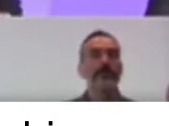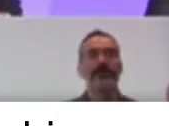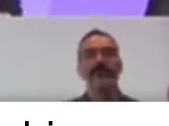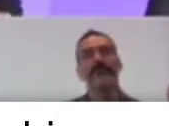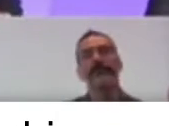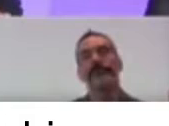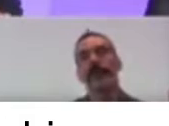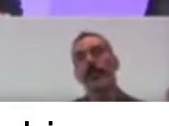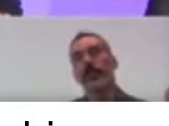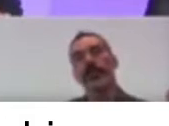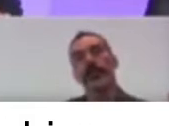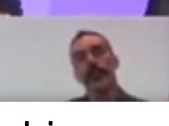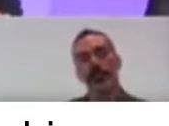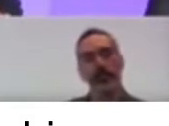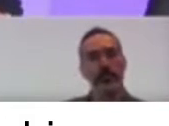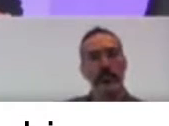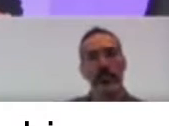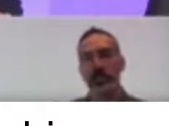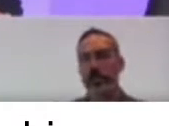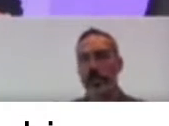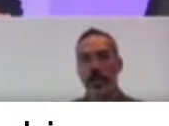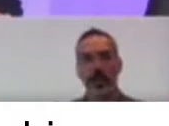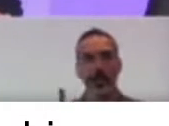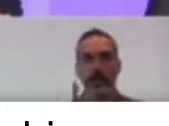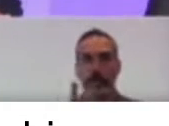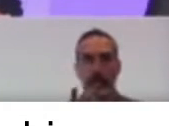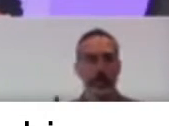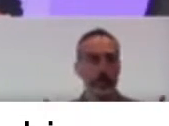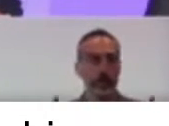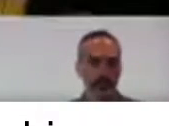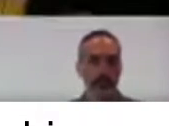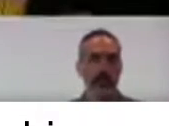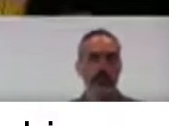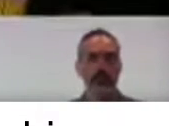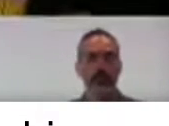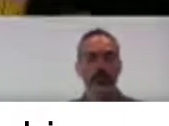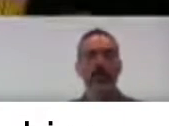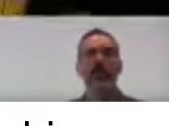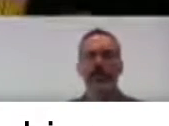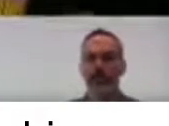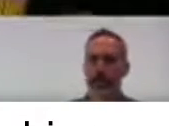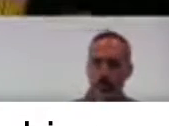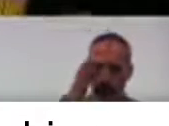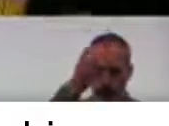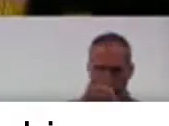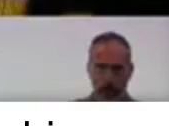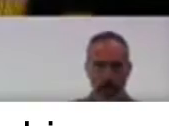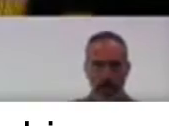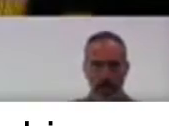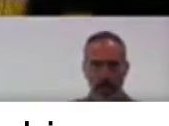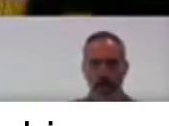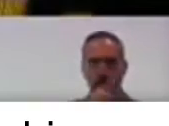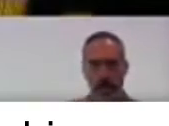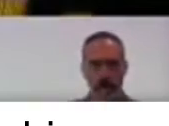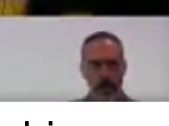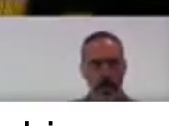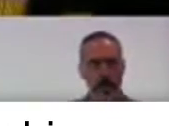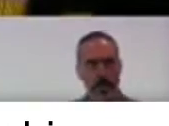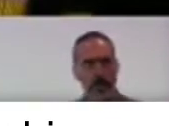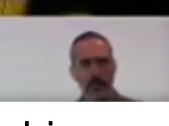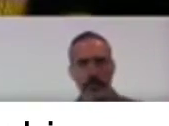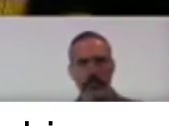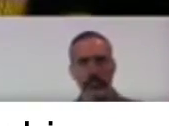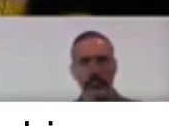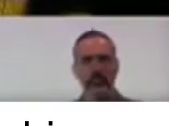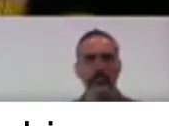estatal. Inmediatamente me trasladé al lugar de la explosión para supervisar las acciones. Hubo grandes